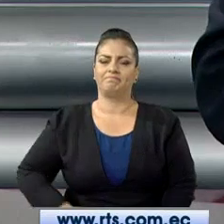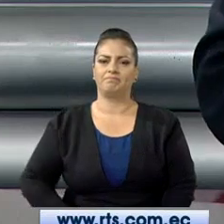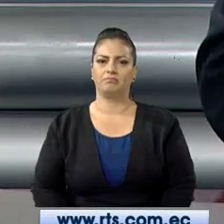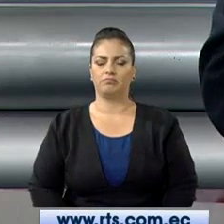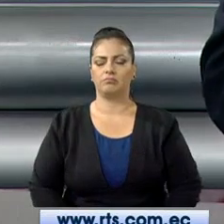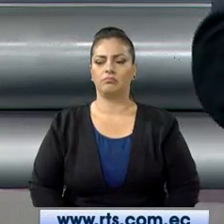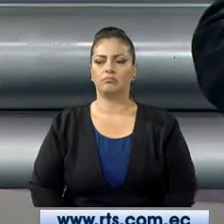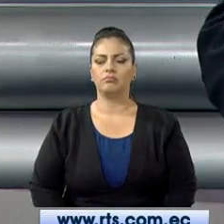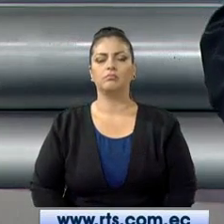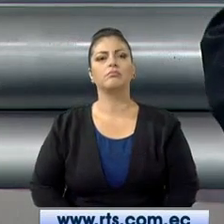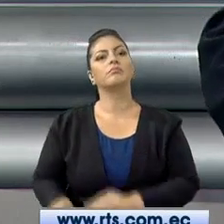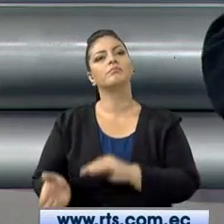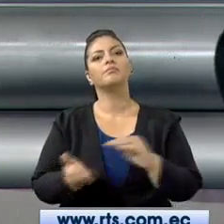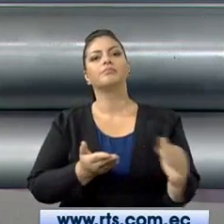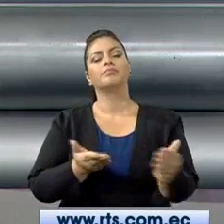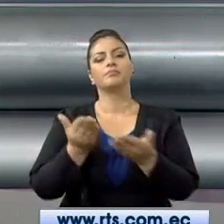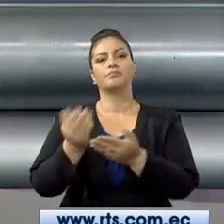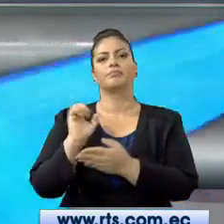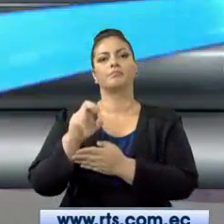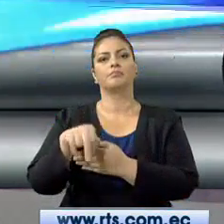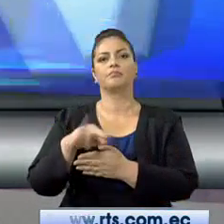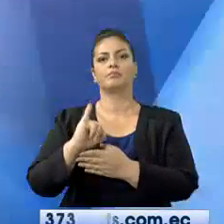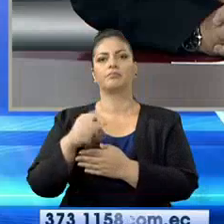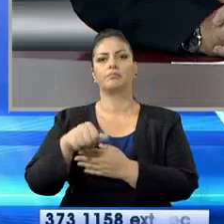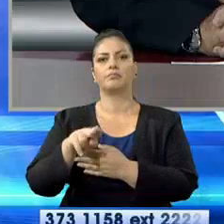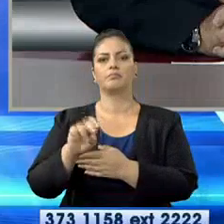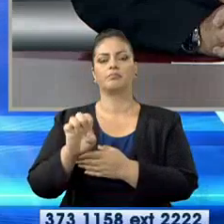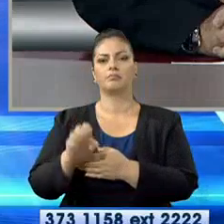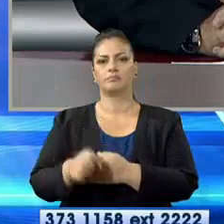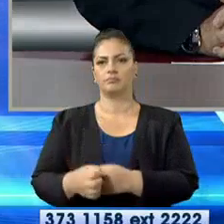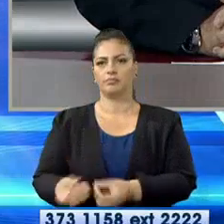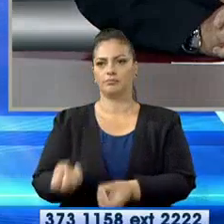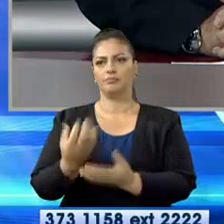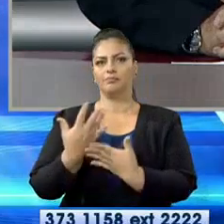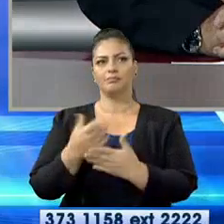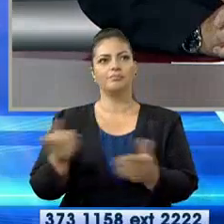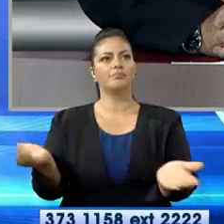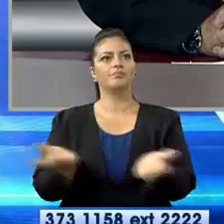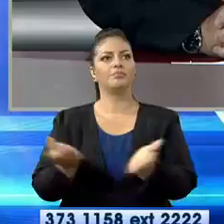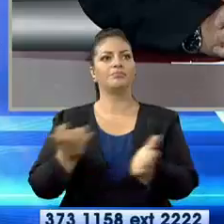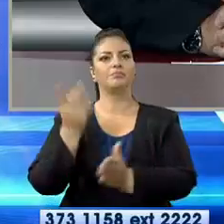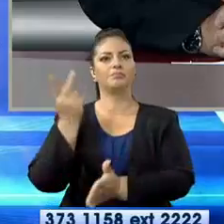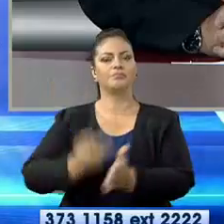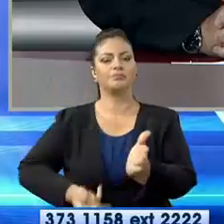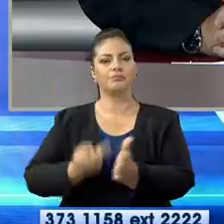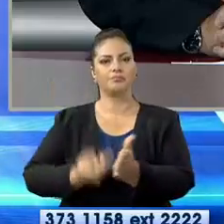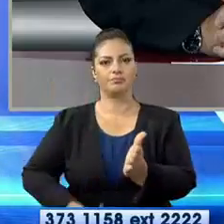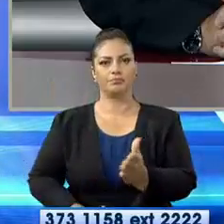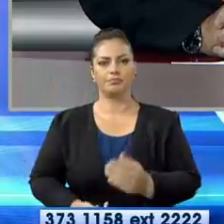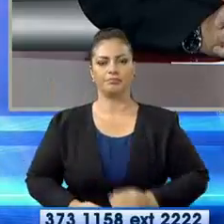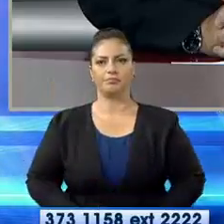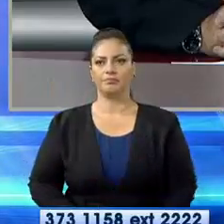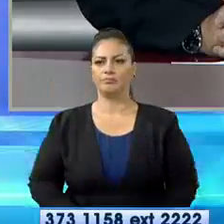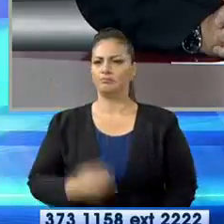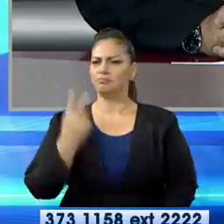Bueno, Enrique Muñoz está listo para informarnos. Enrique, ¿dónde te encuentras y cuáles son las novedades?